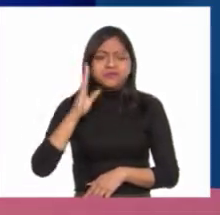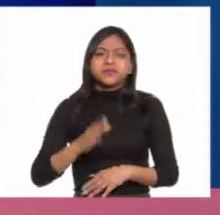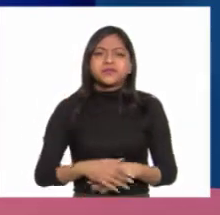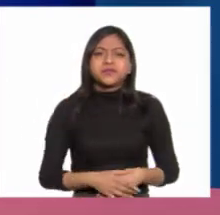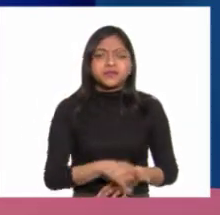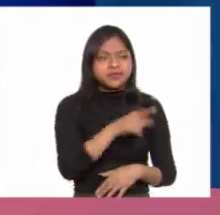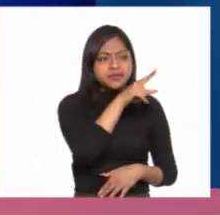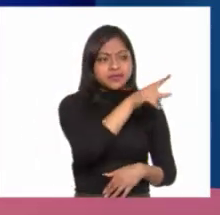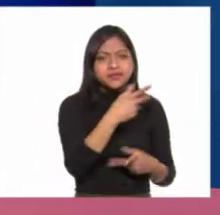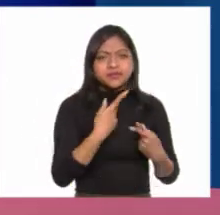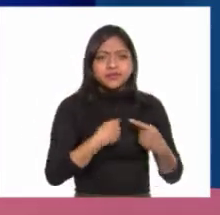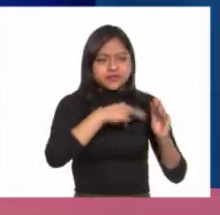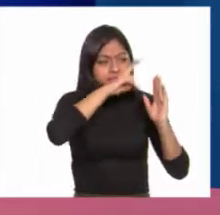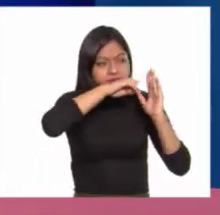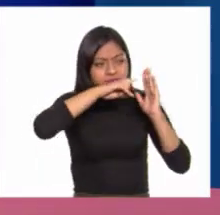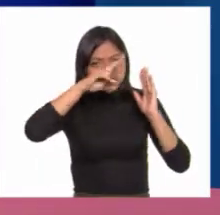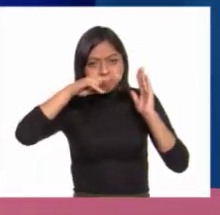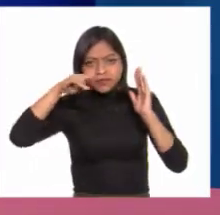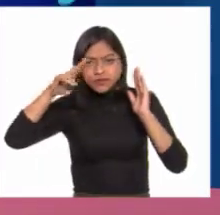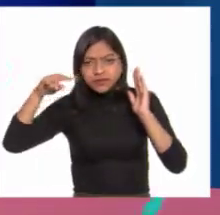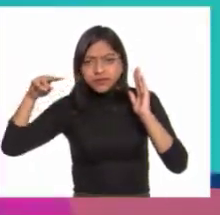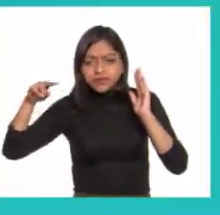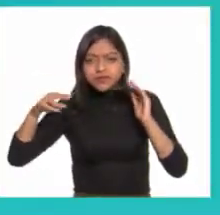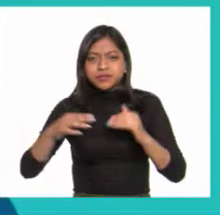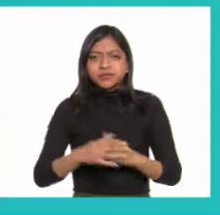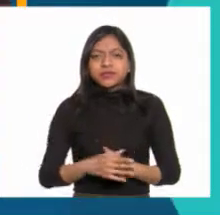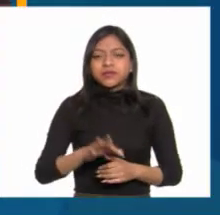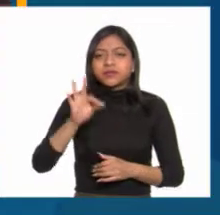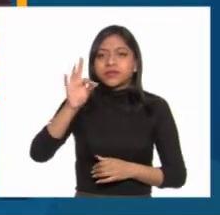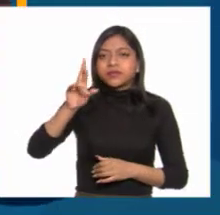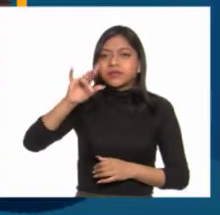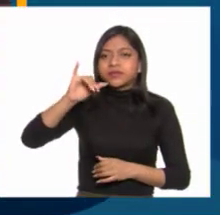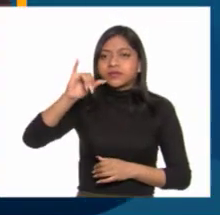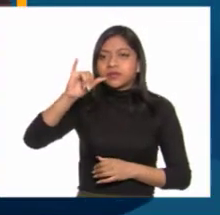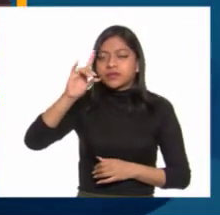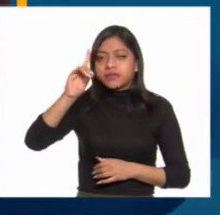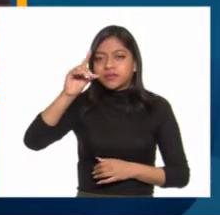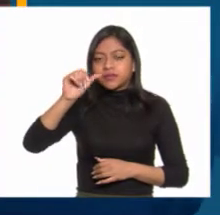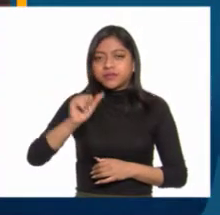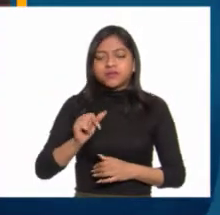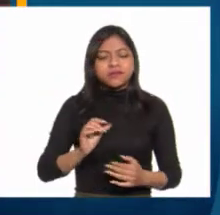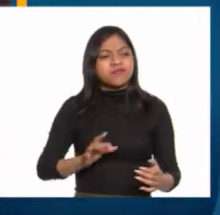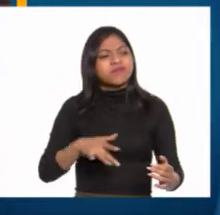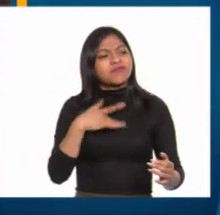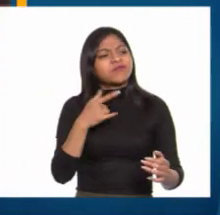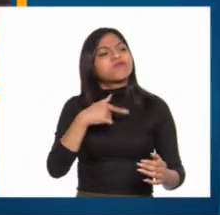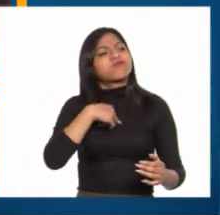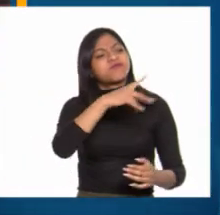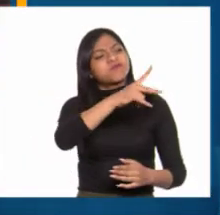estos personajes se identificaría Frida Kahlo al momento de pintarlos?